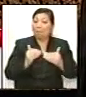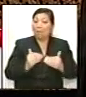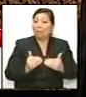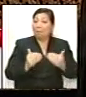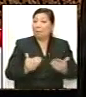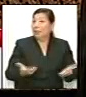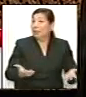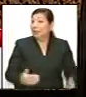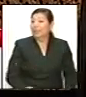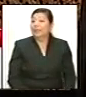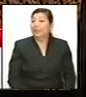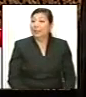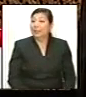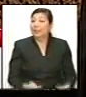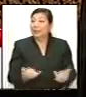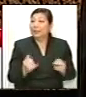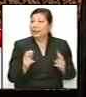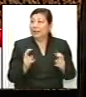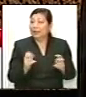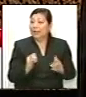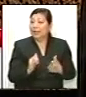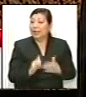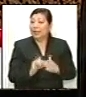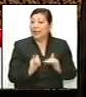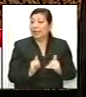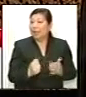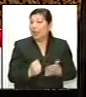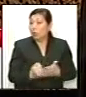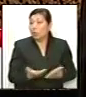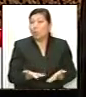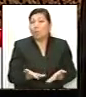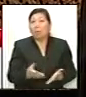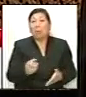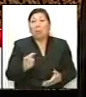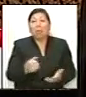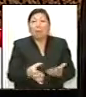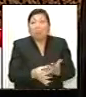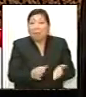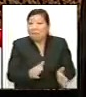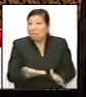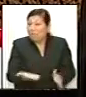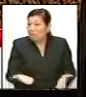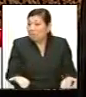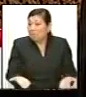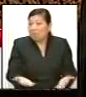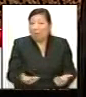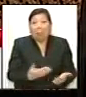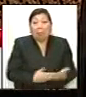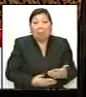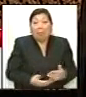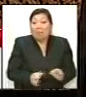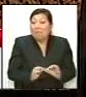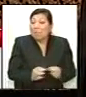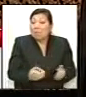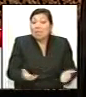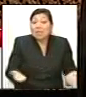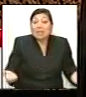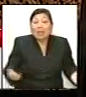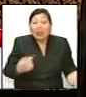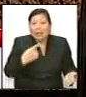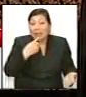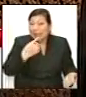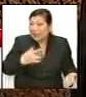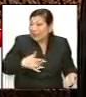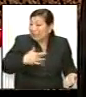nos entiendan, este tema que deja viudas, deja huérfanos, deja familias mutiladas, y tenemos que ser